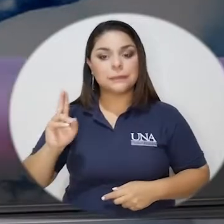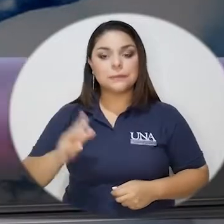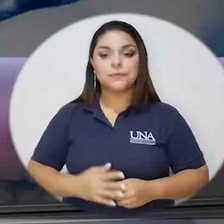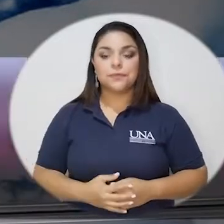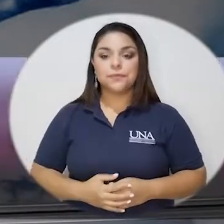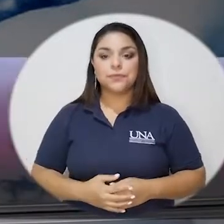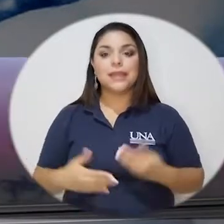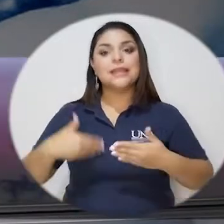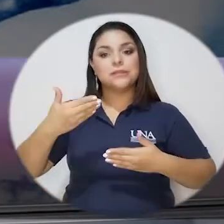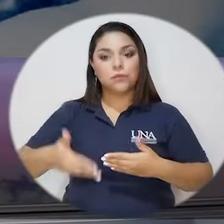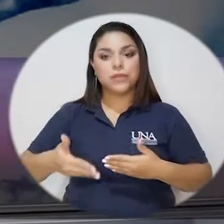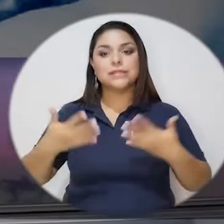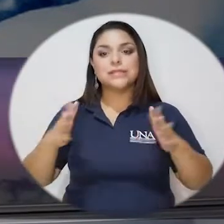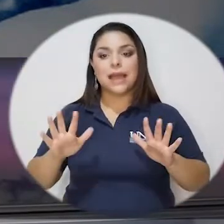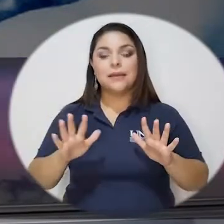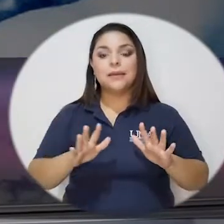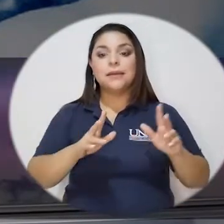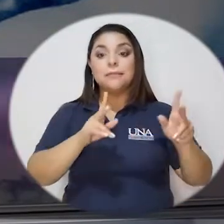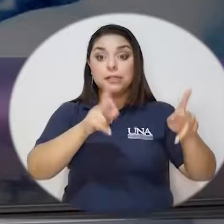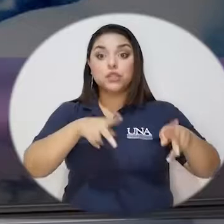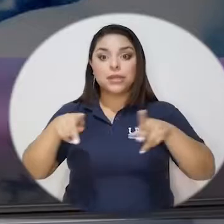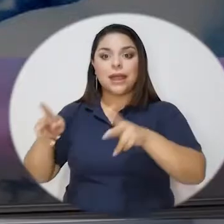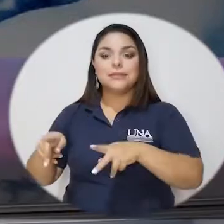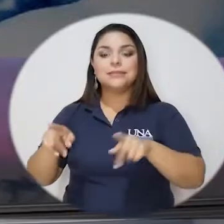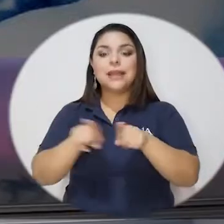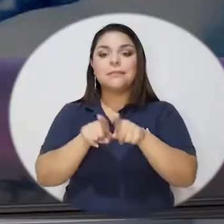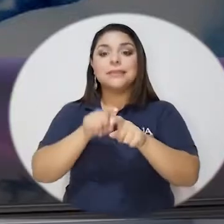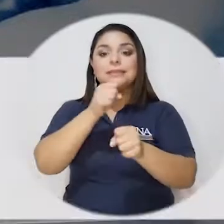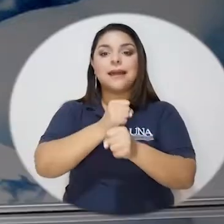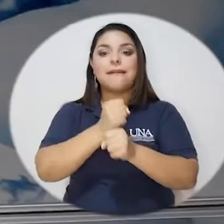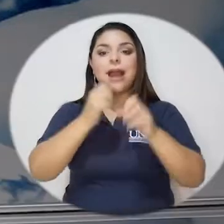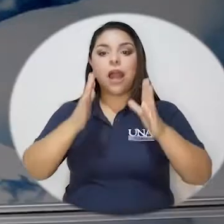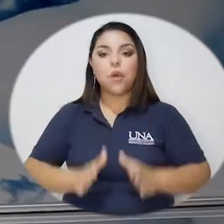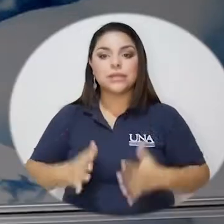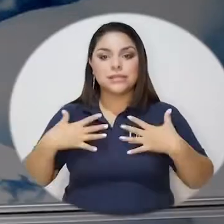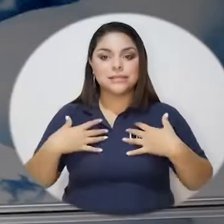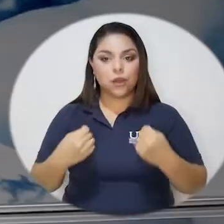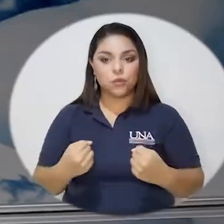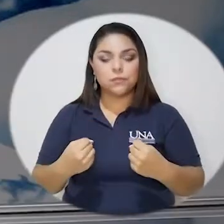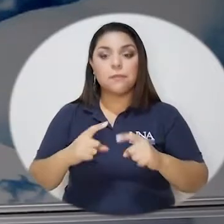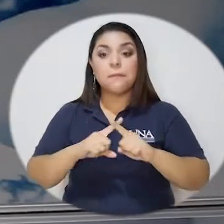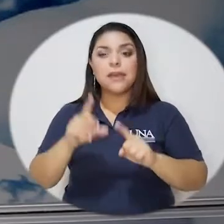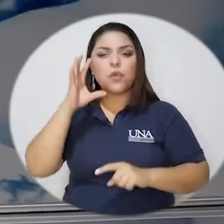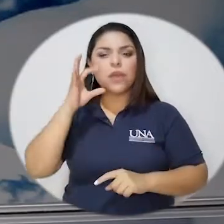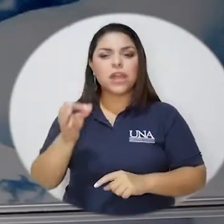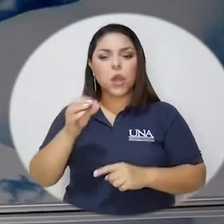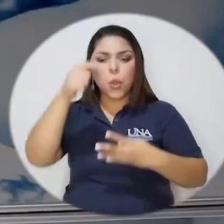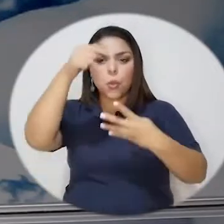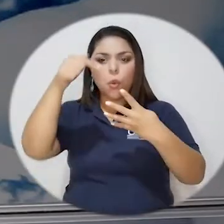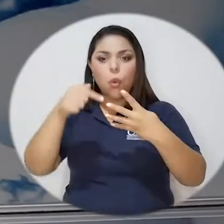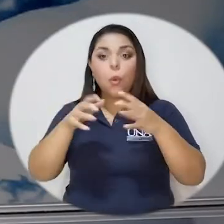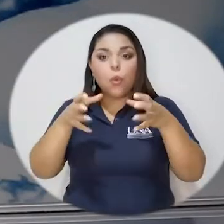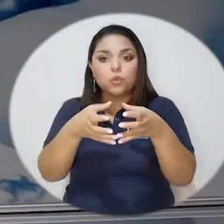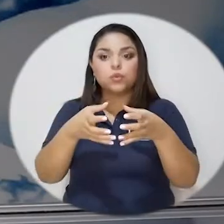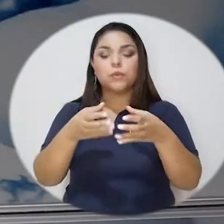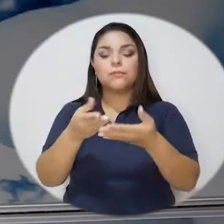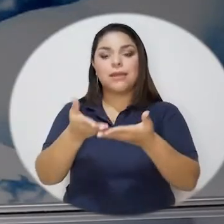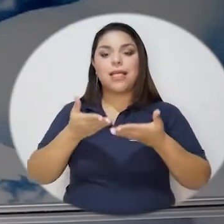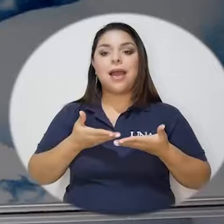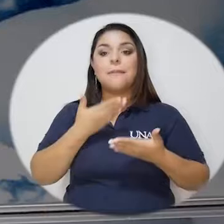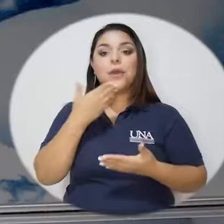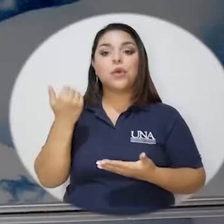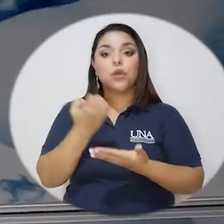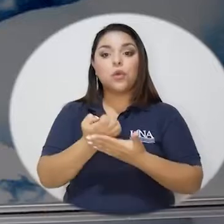surge, y desde luego el personal de salud, pero yo siento que esas cosas conjuntas nos van a dar una